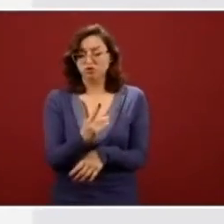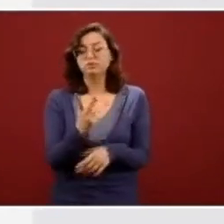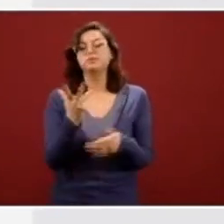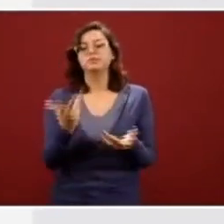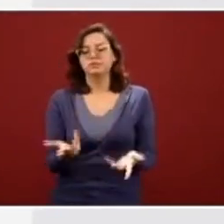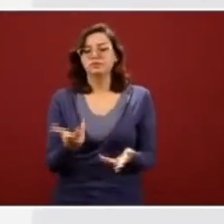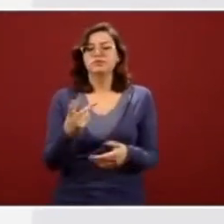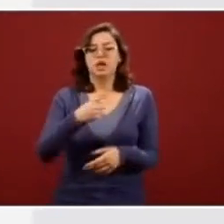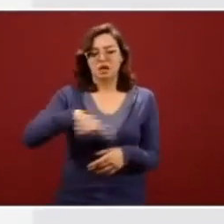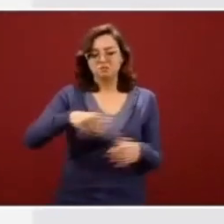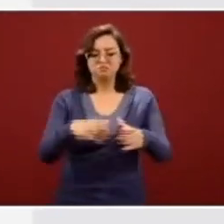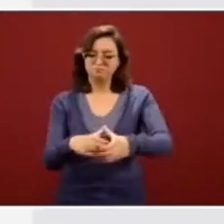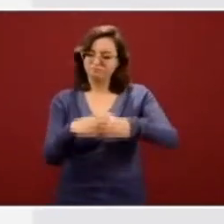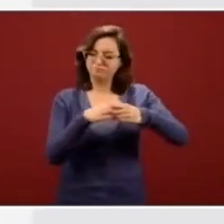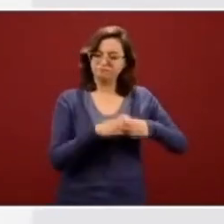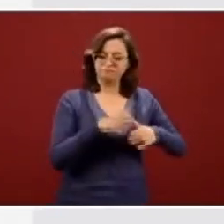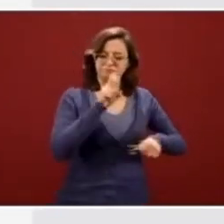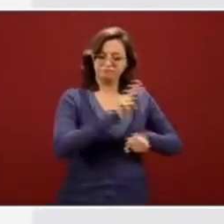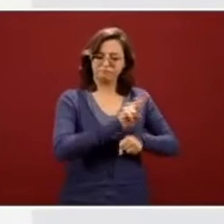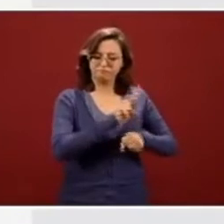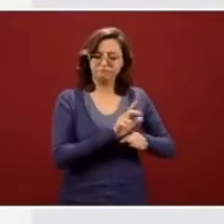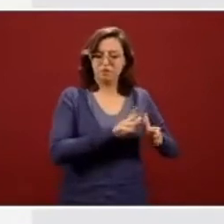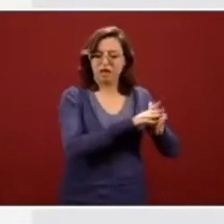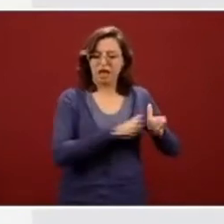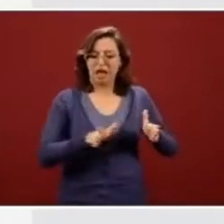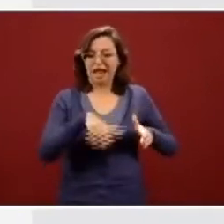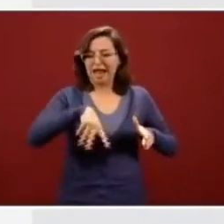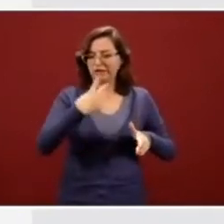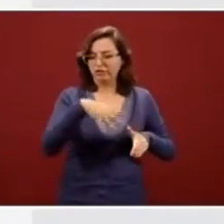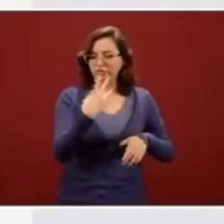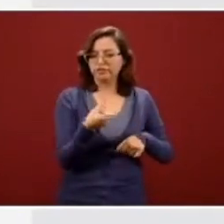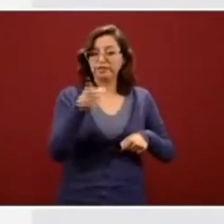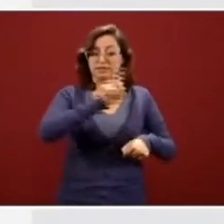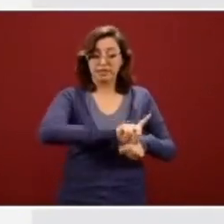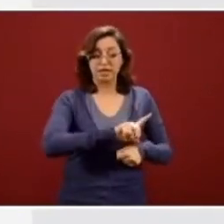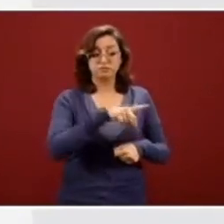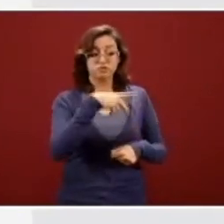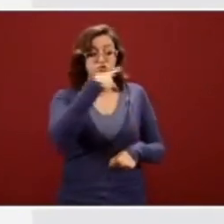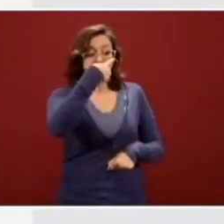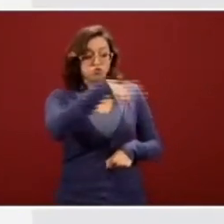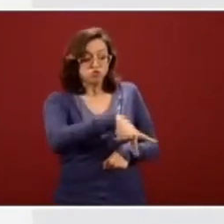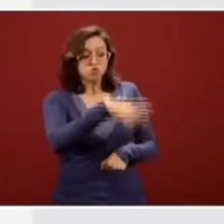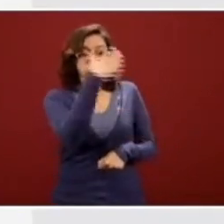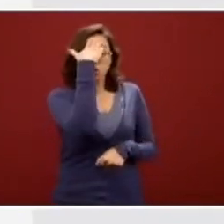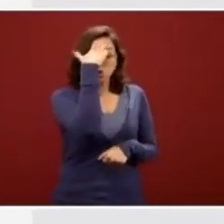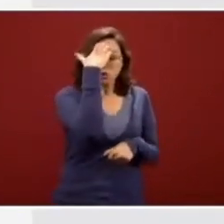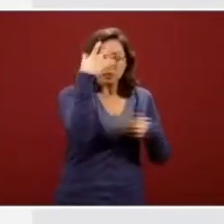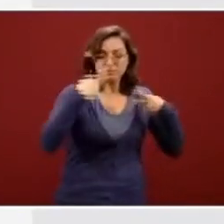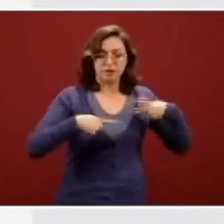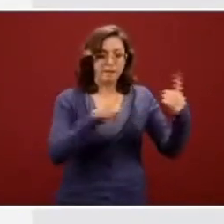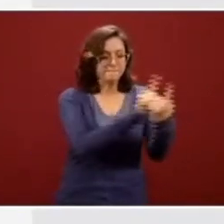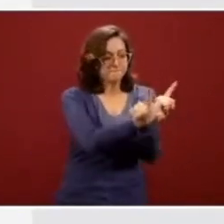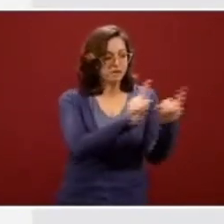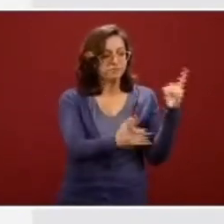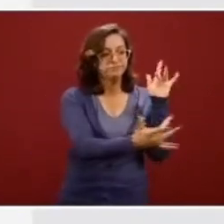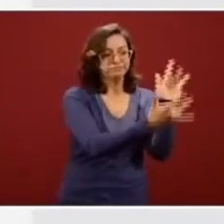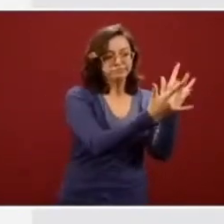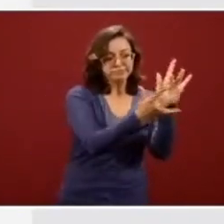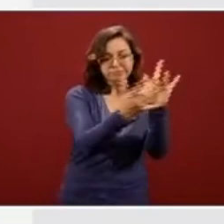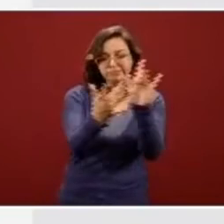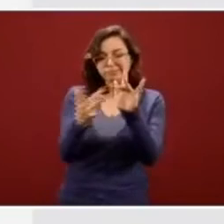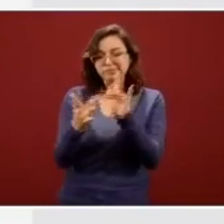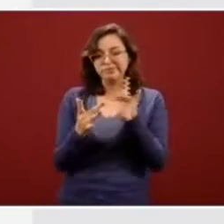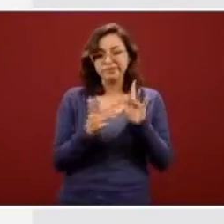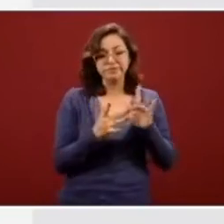resguardo cumpliendo estos 14 días, bueno, los contactos de estas personas que para este corte ya están cercanos